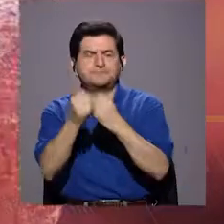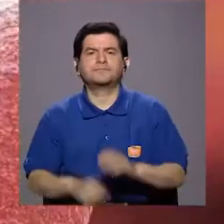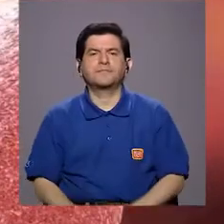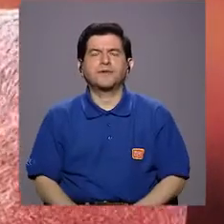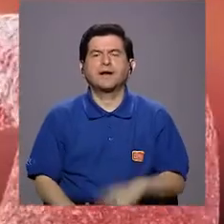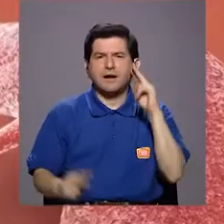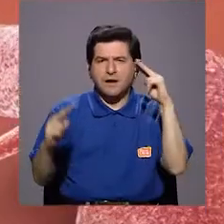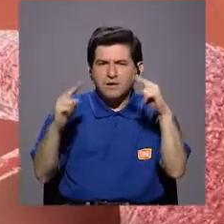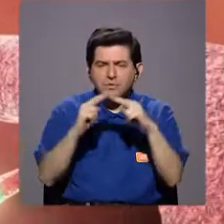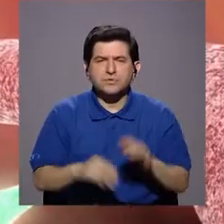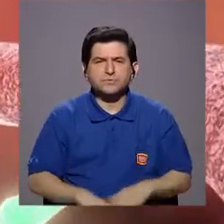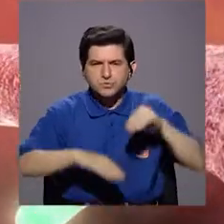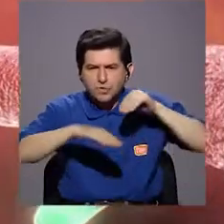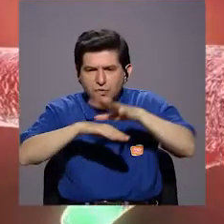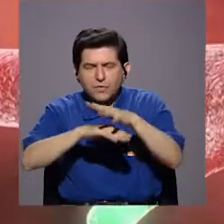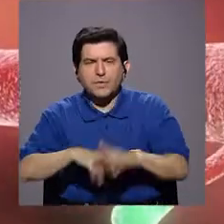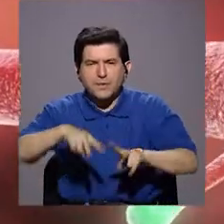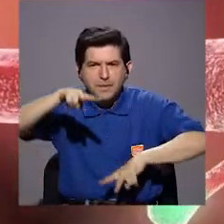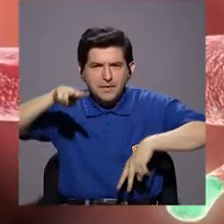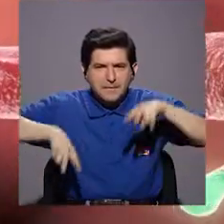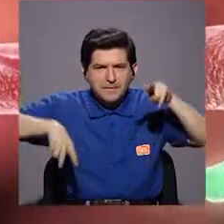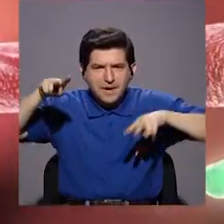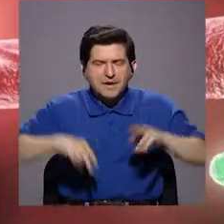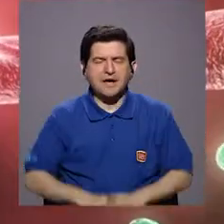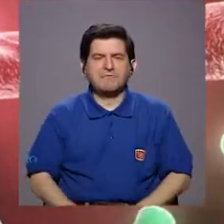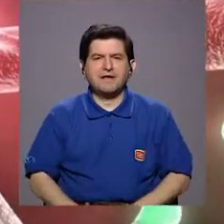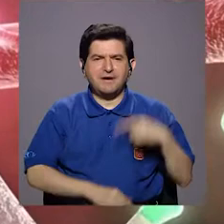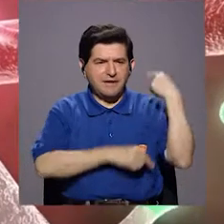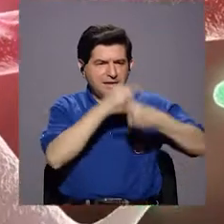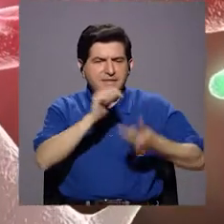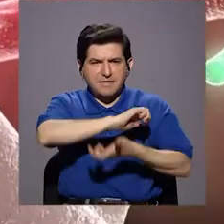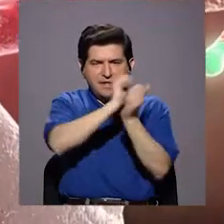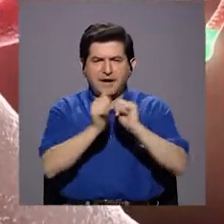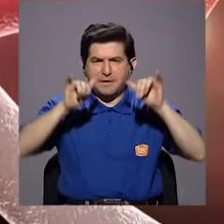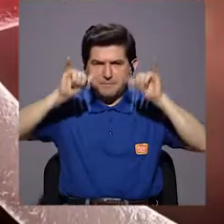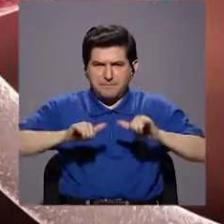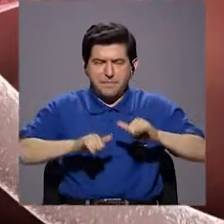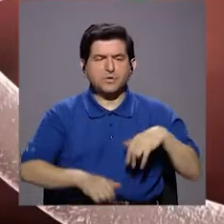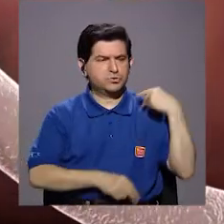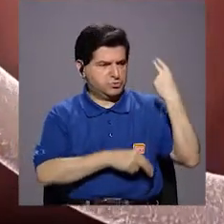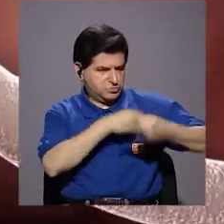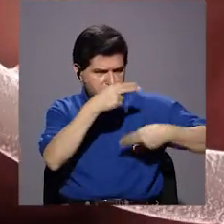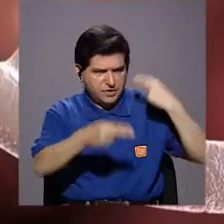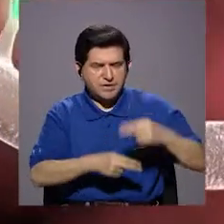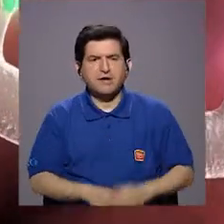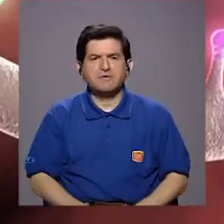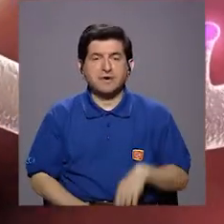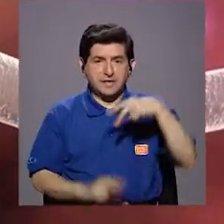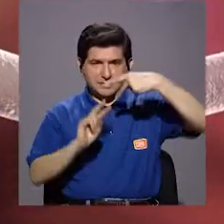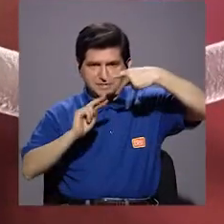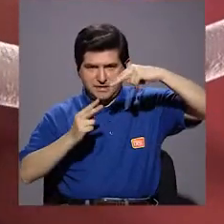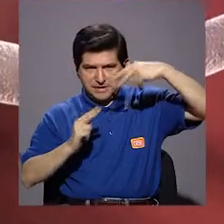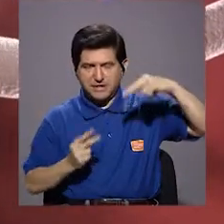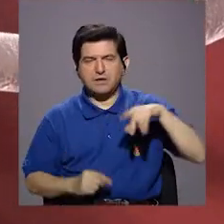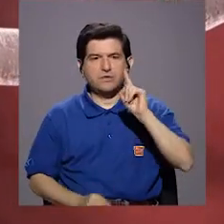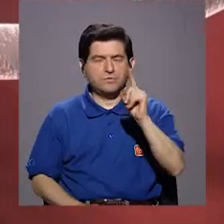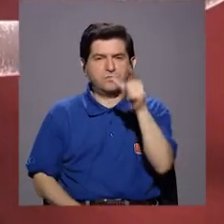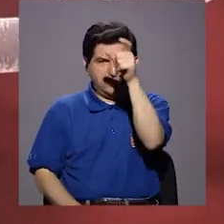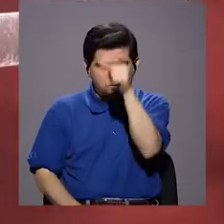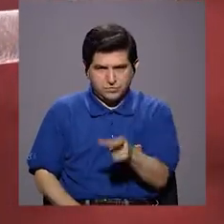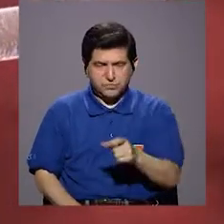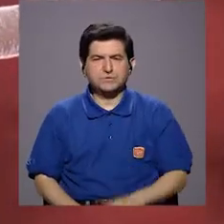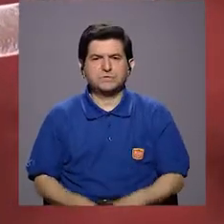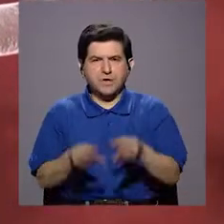se conoce como inducción de variabilidad genética a los cambios permanentes y heredables en la secuencia del adn de un